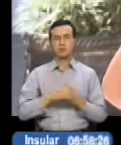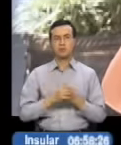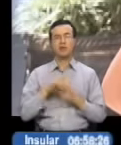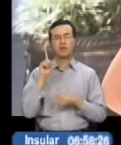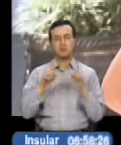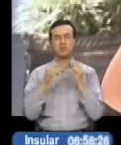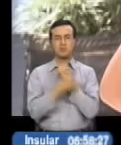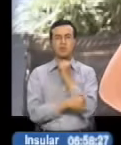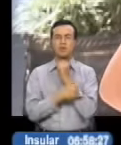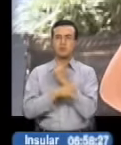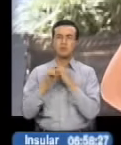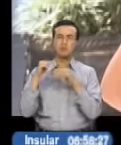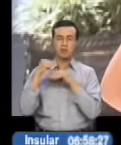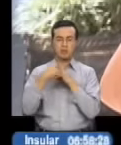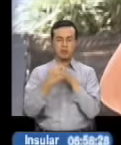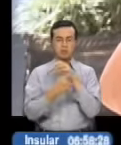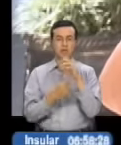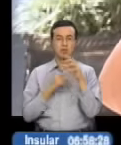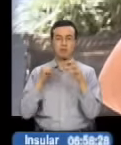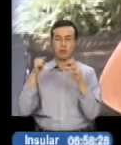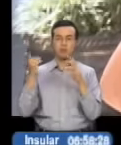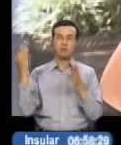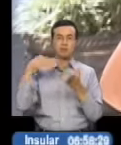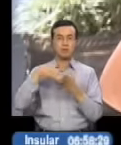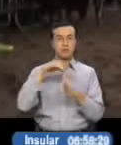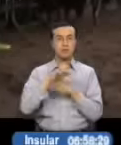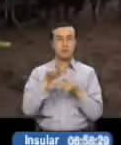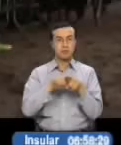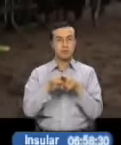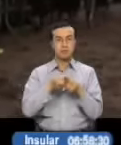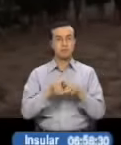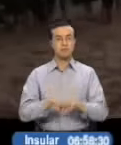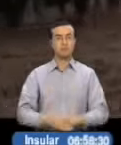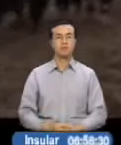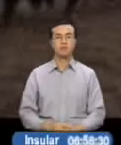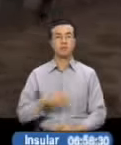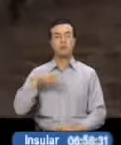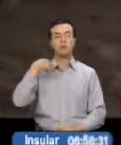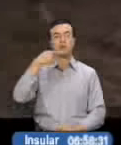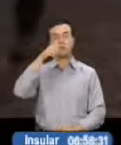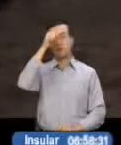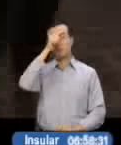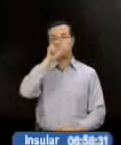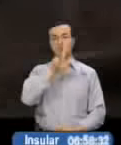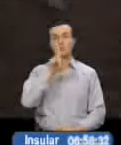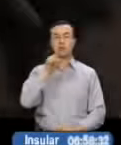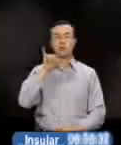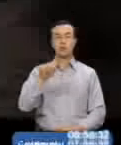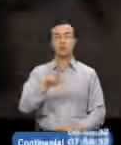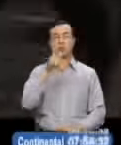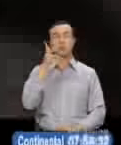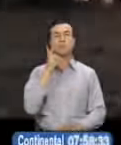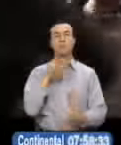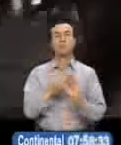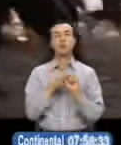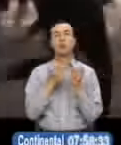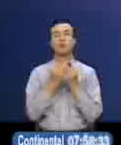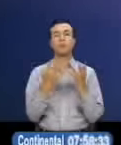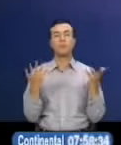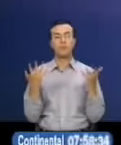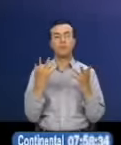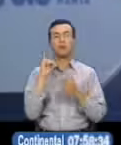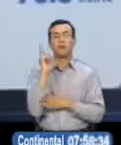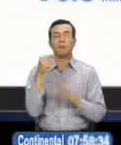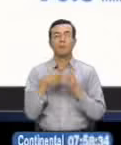de varios lugares del mundo que vienen a competir acá en el país. Este próximo domingo, 31 de julio, participarán alrededor